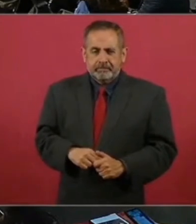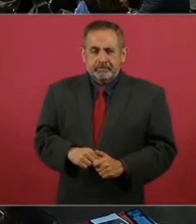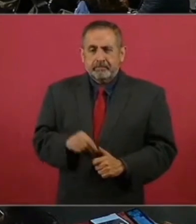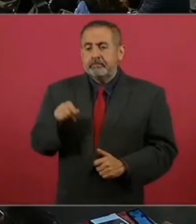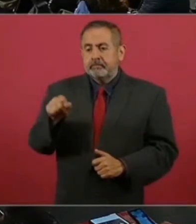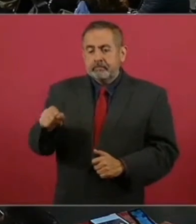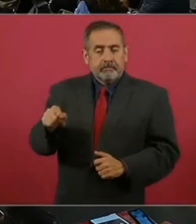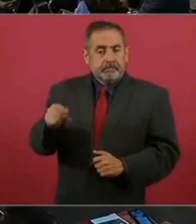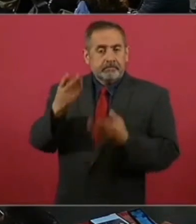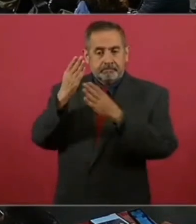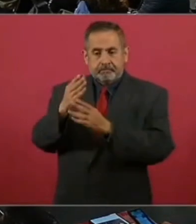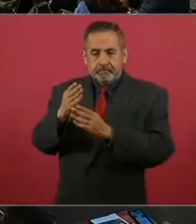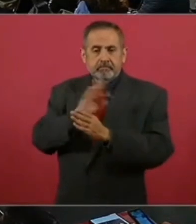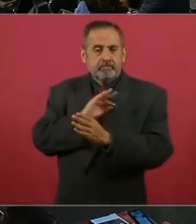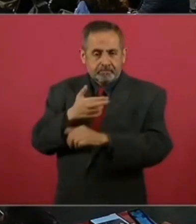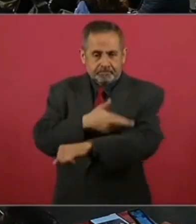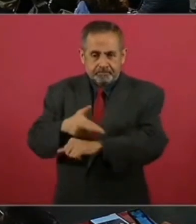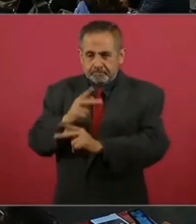créditos, no.